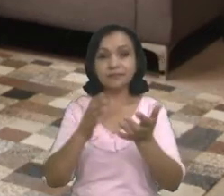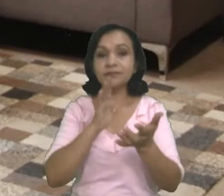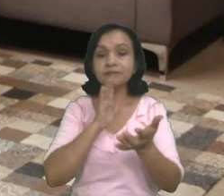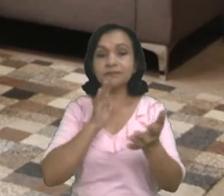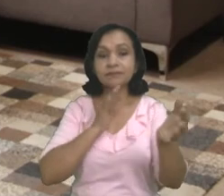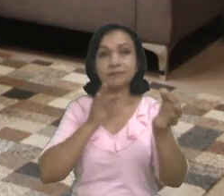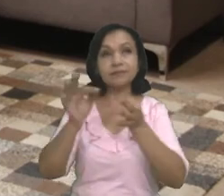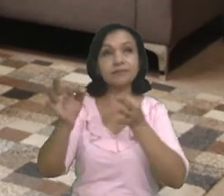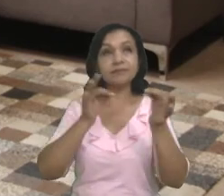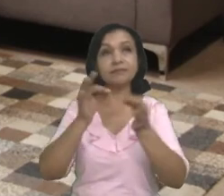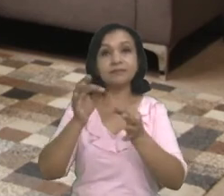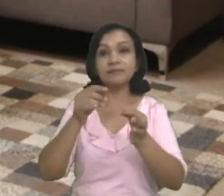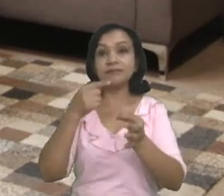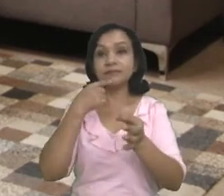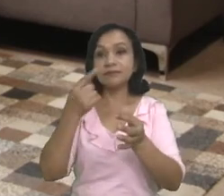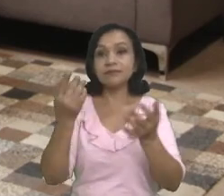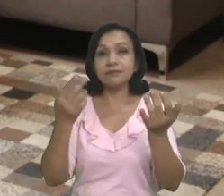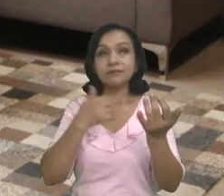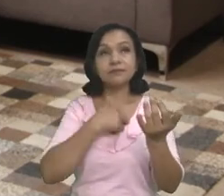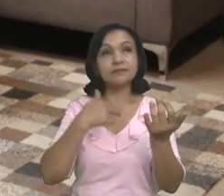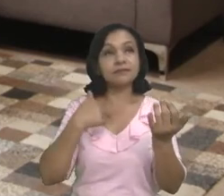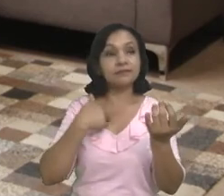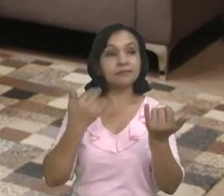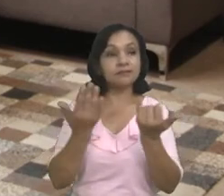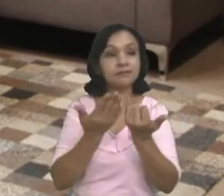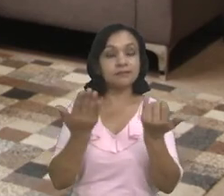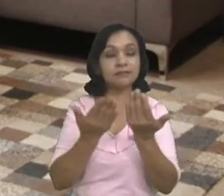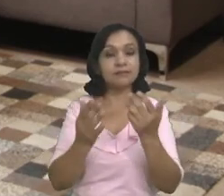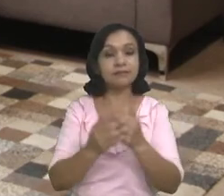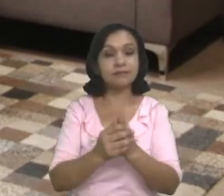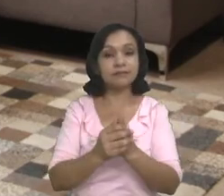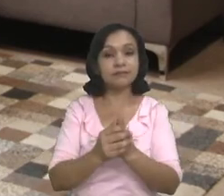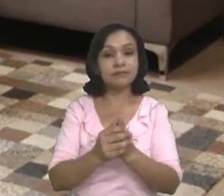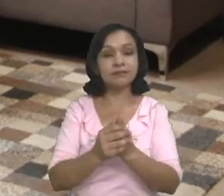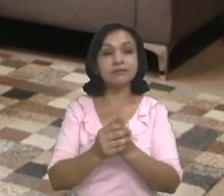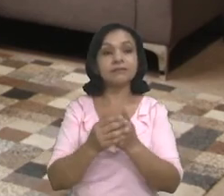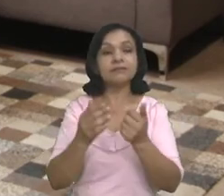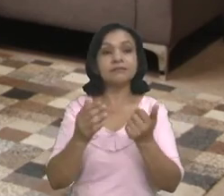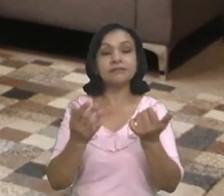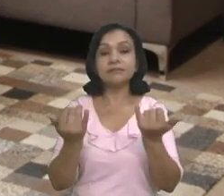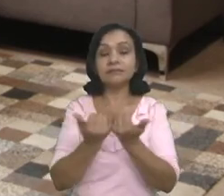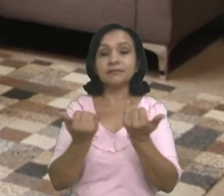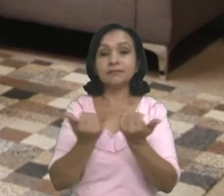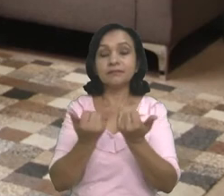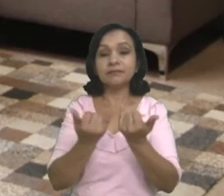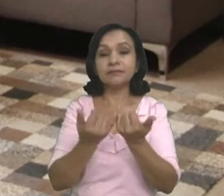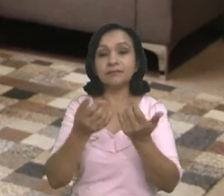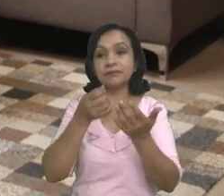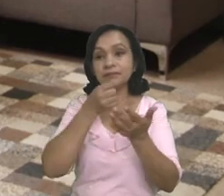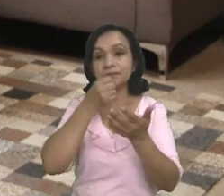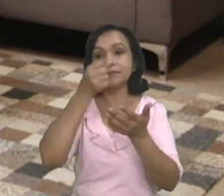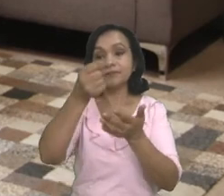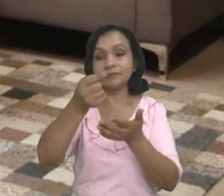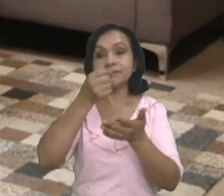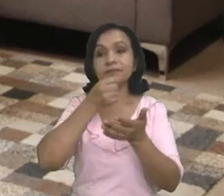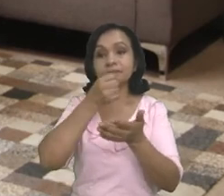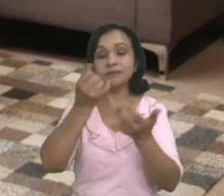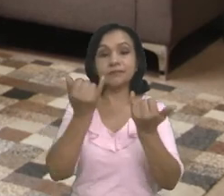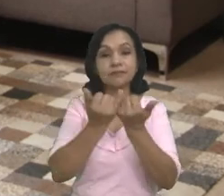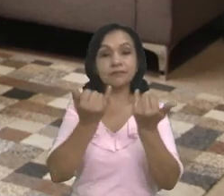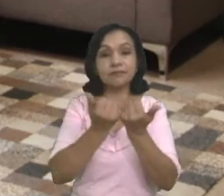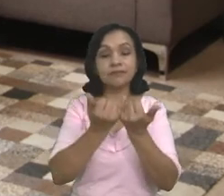explicación que usted brindaba y ese llamado que hacía la población sobre no caer en esas noticias pretenciosas que tratan de